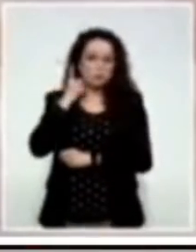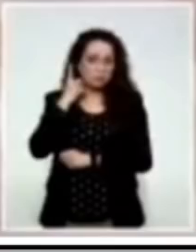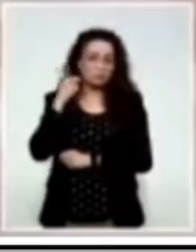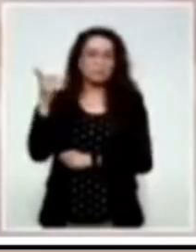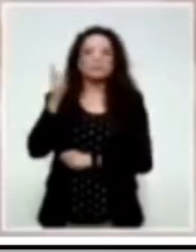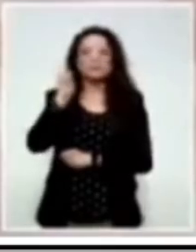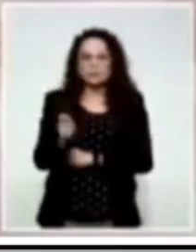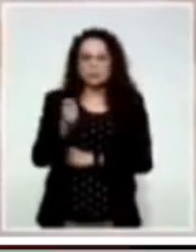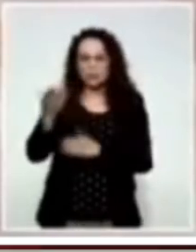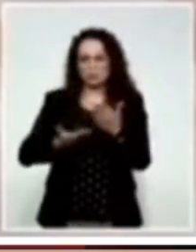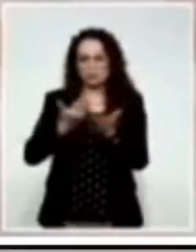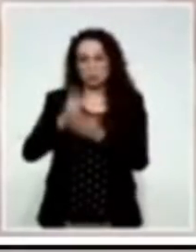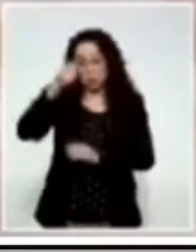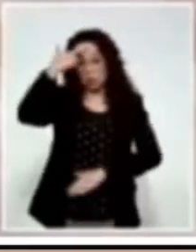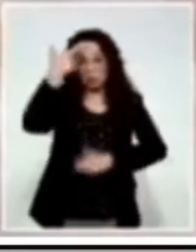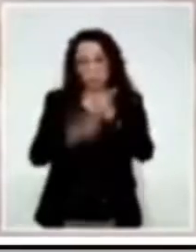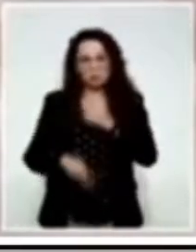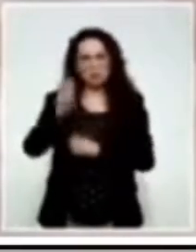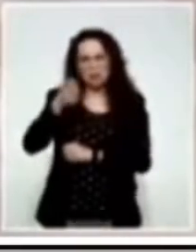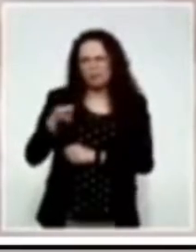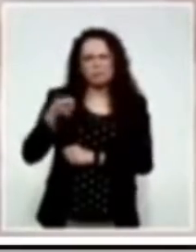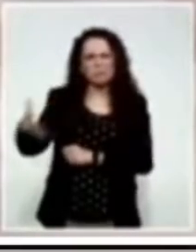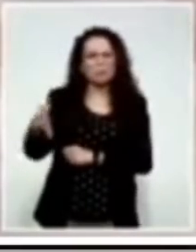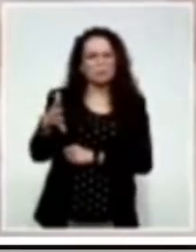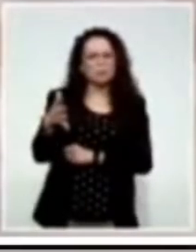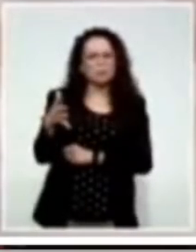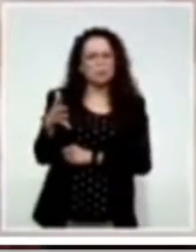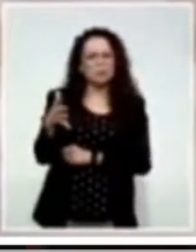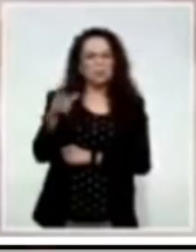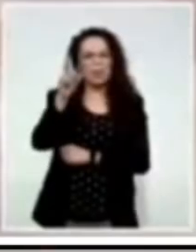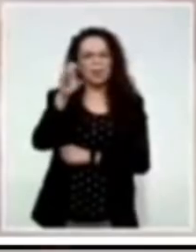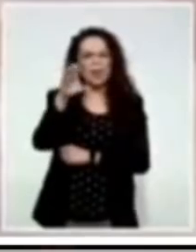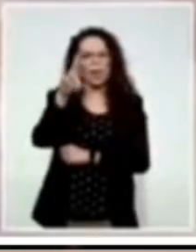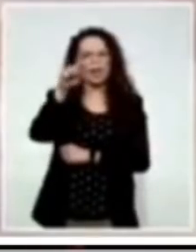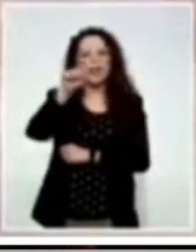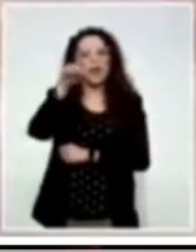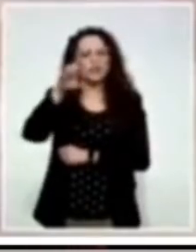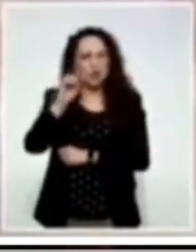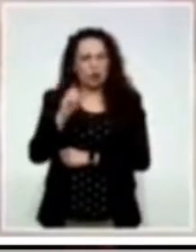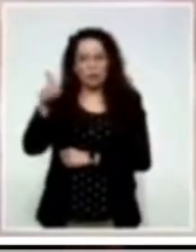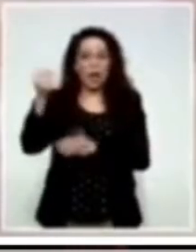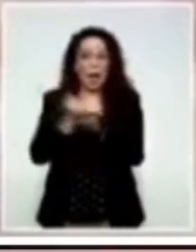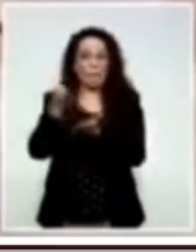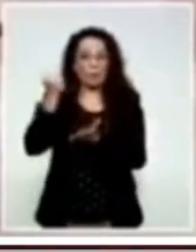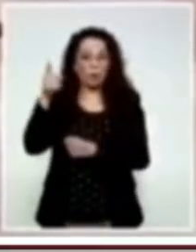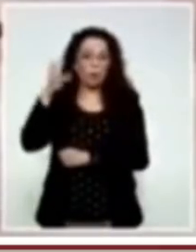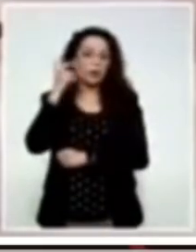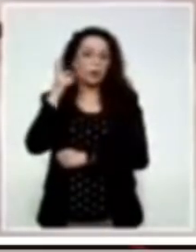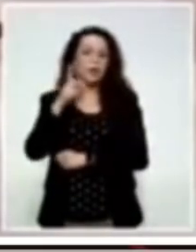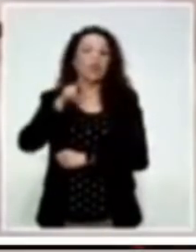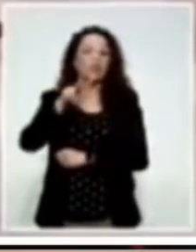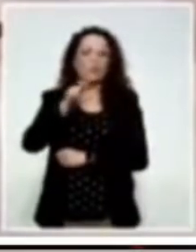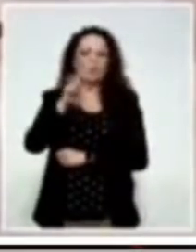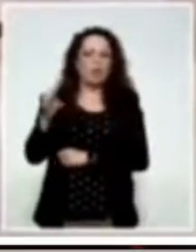contra del llamado decretazo, este decreto que fue aprobado en la Cámara de Diputados el 18 de marzo. ¿Qué